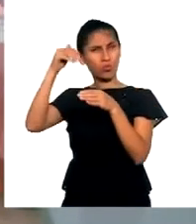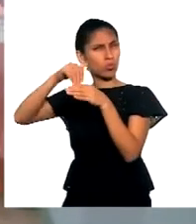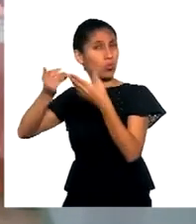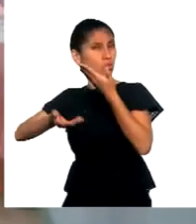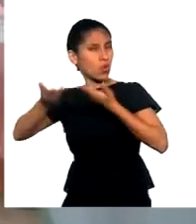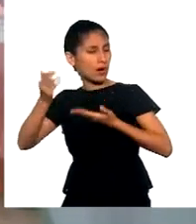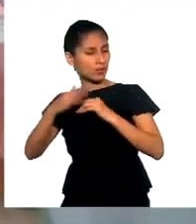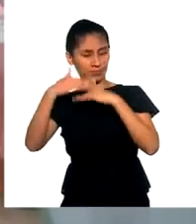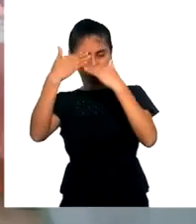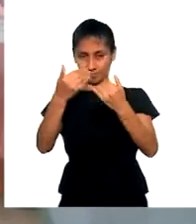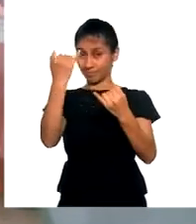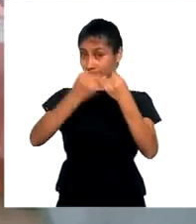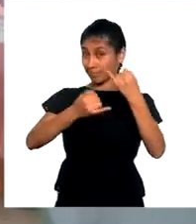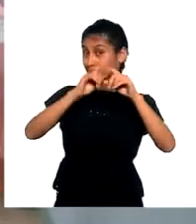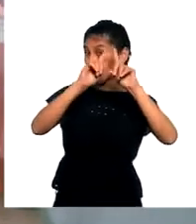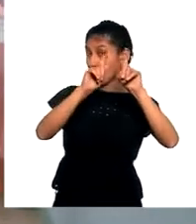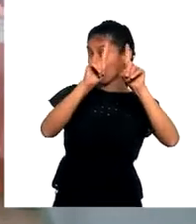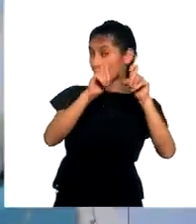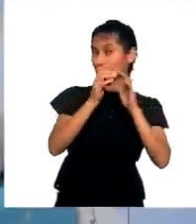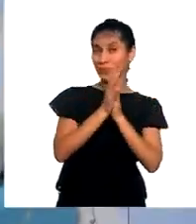del millón